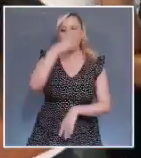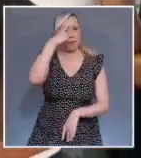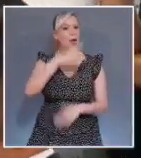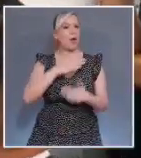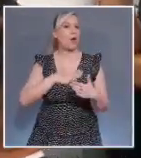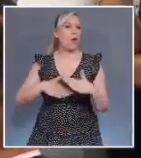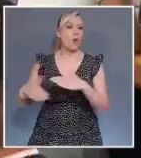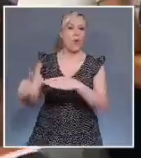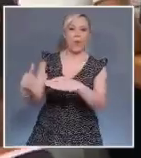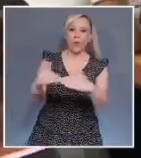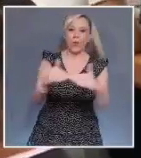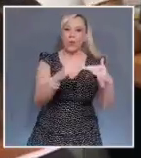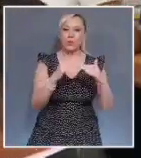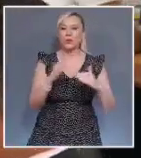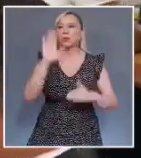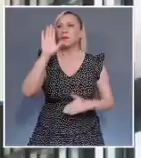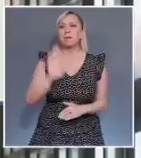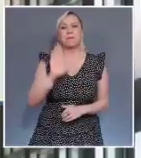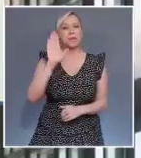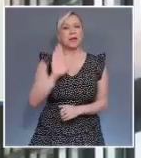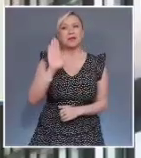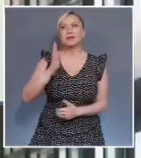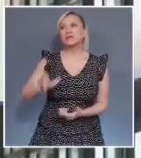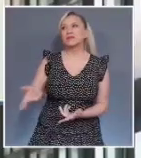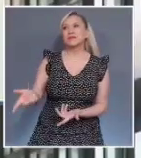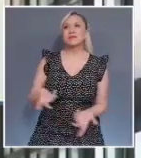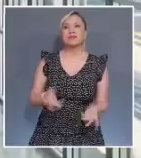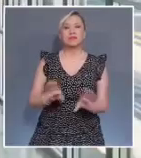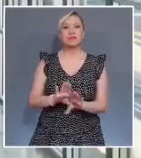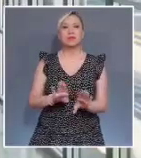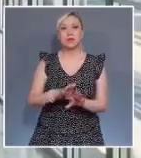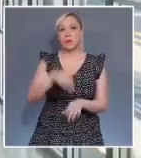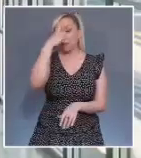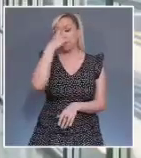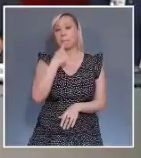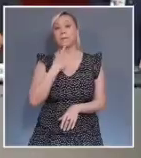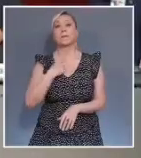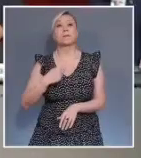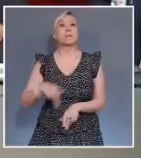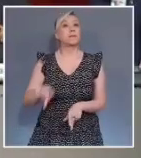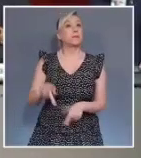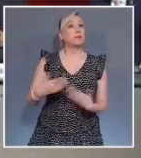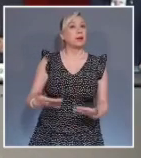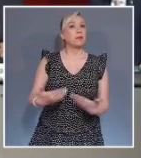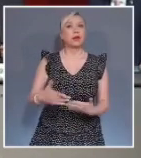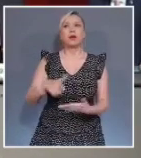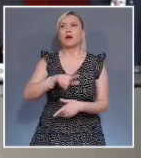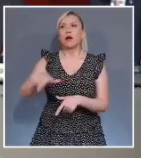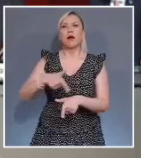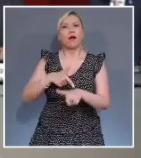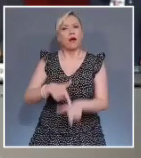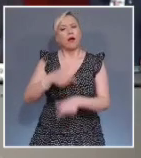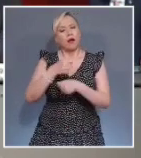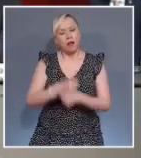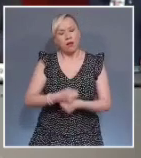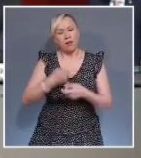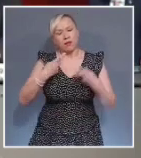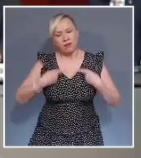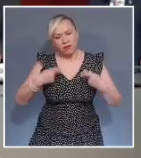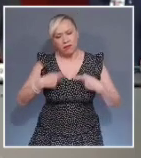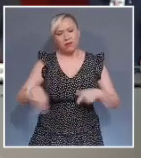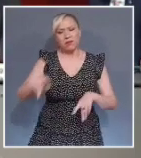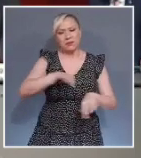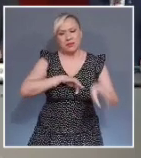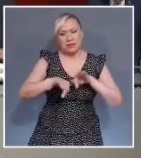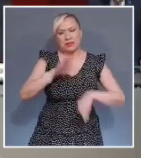un mecanismo para mantener el status quo de desigualdad e injusticia. Así lo señaló la ministra Ana Margarita Ríos